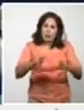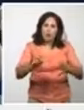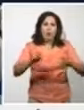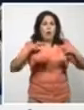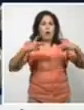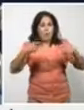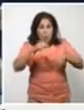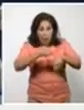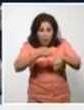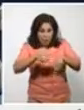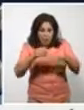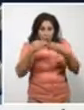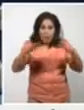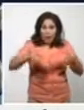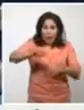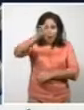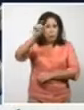el momento.